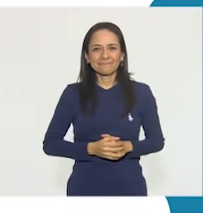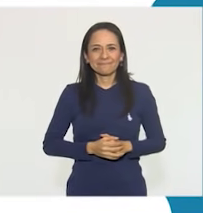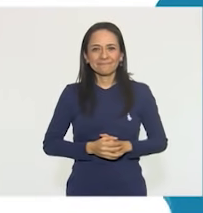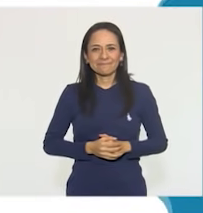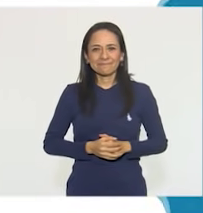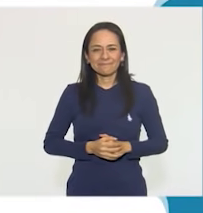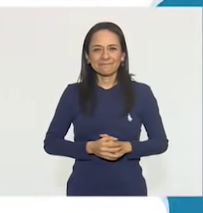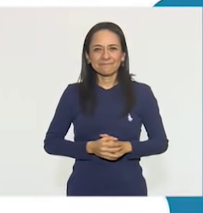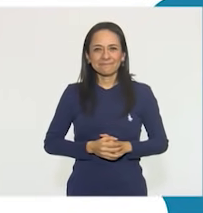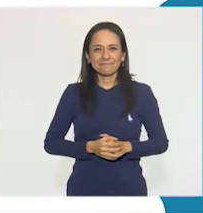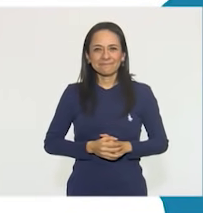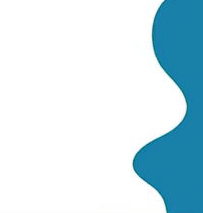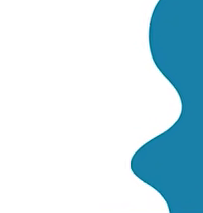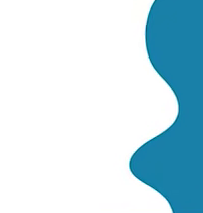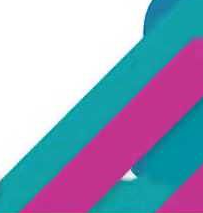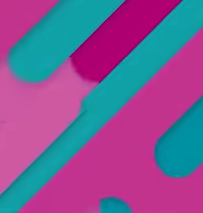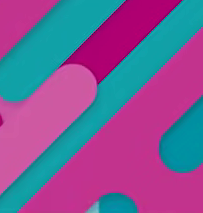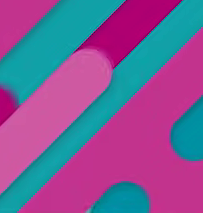aprendeencasa.sep.gob.mx.